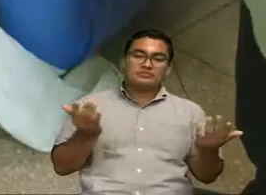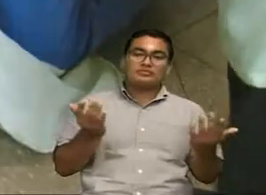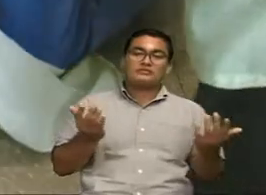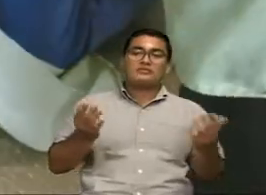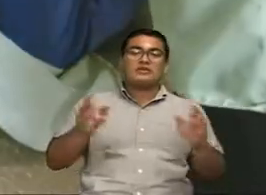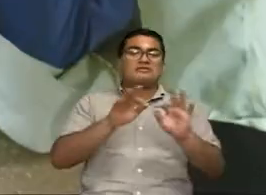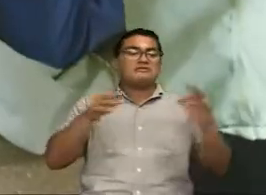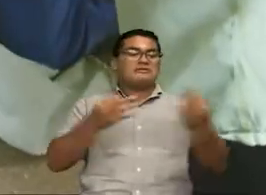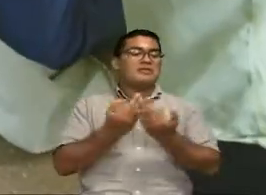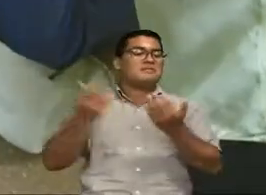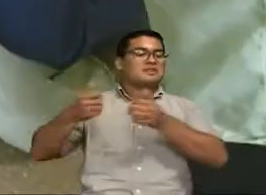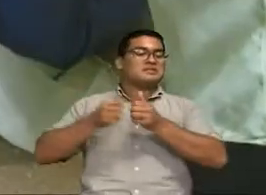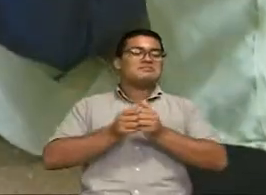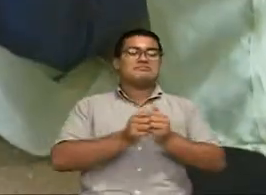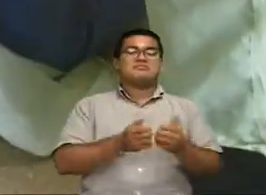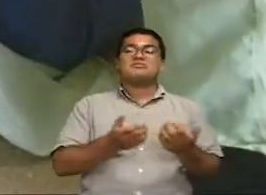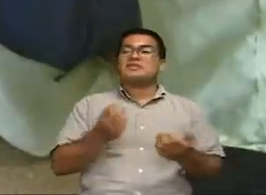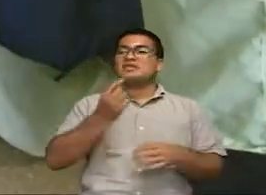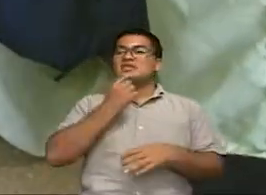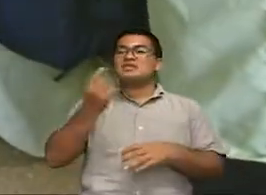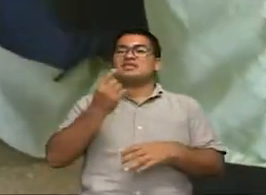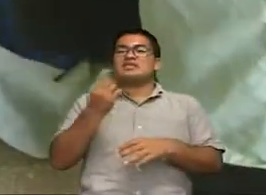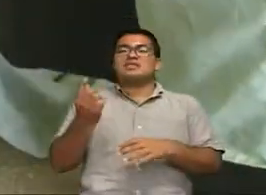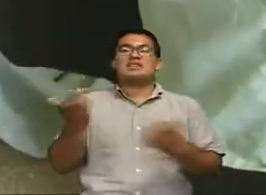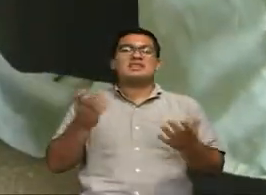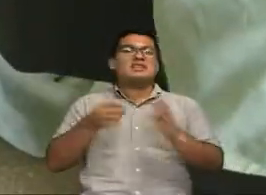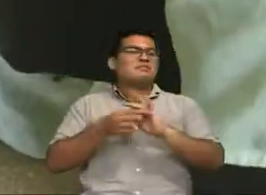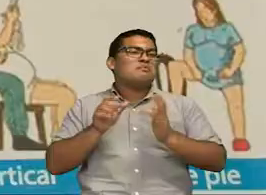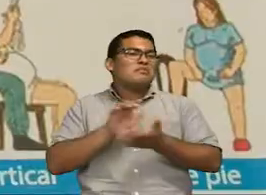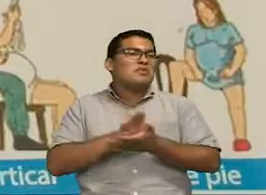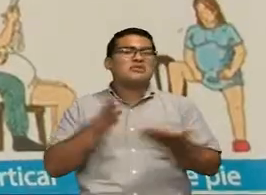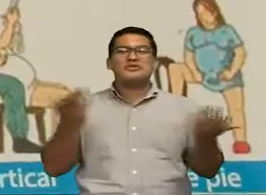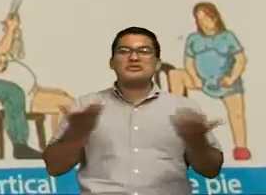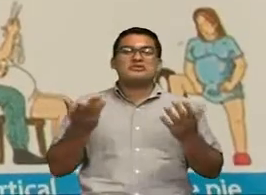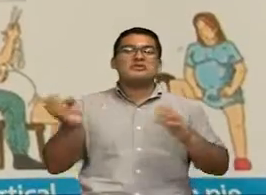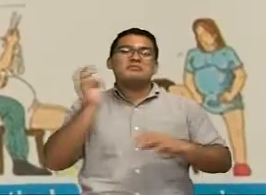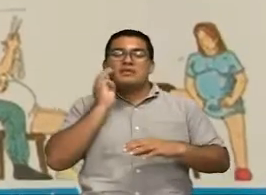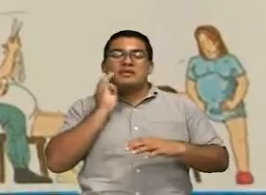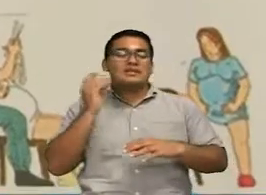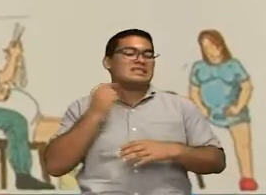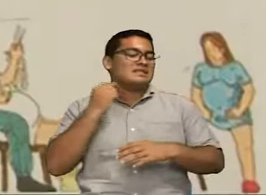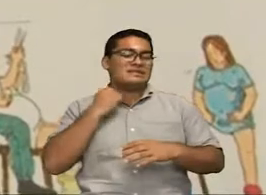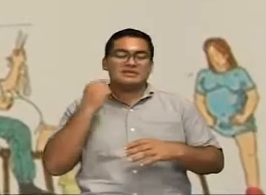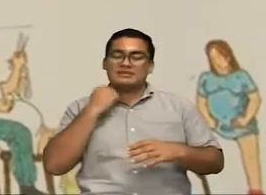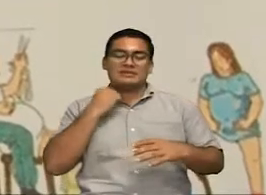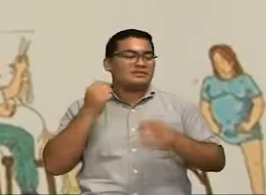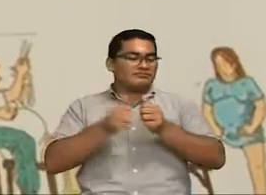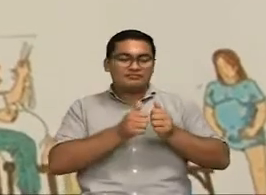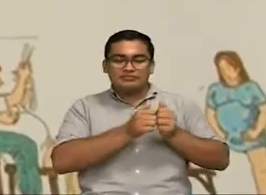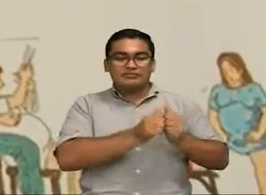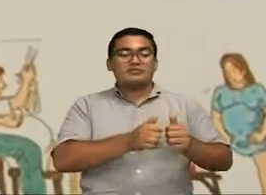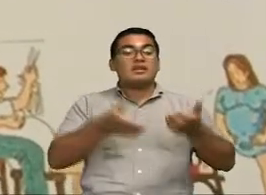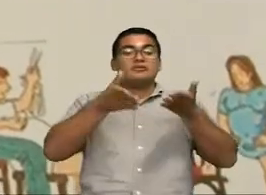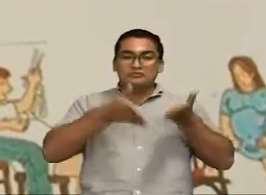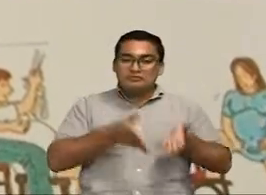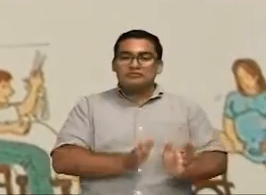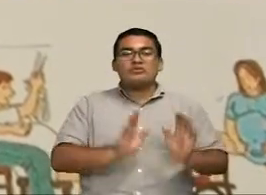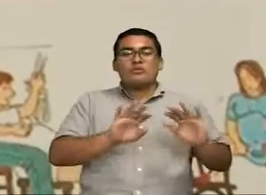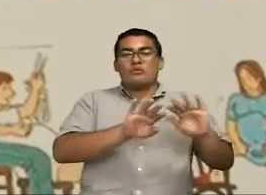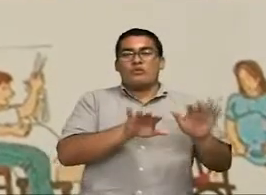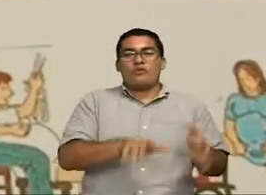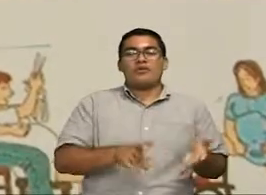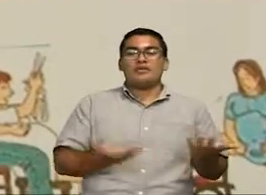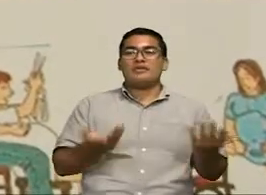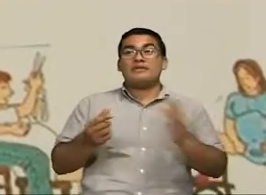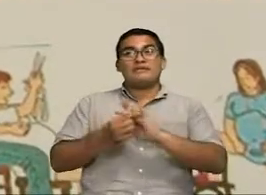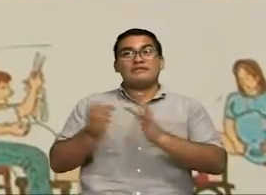sus familiares. ¿Generalmente quiénes son los que escogen? ¿Al esposo? Al esposo y a la mamá, sí. Generalmente el esposo, que sería